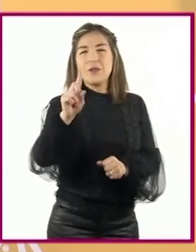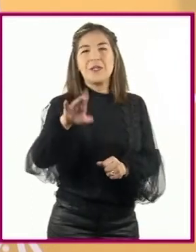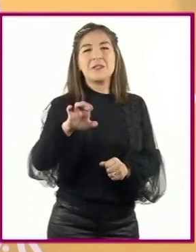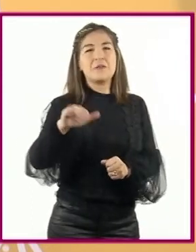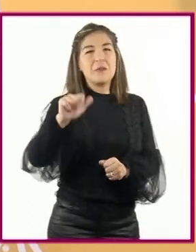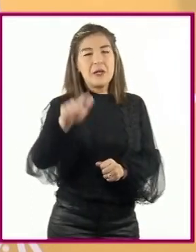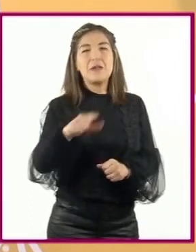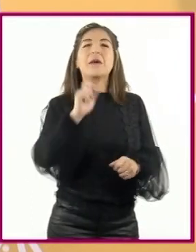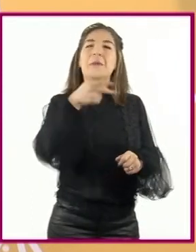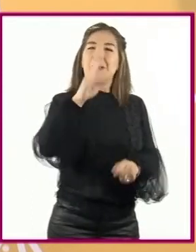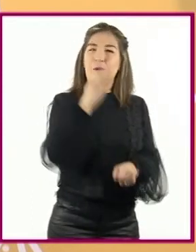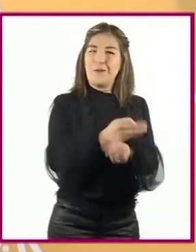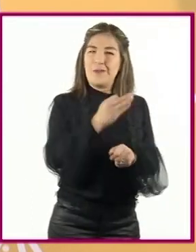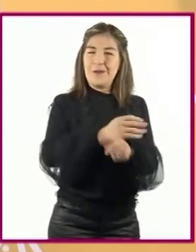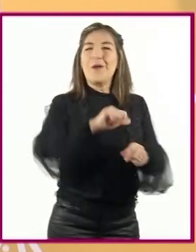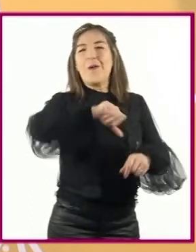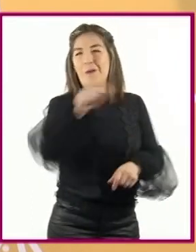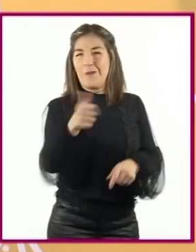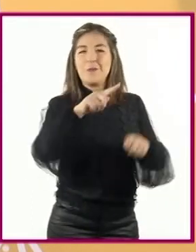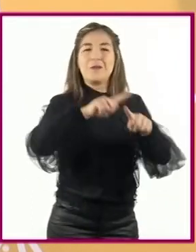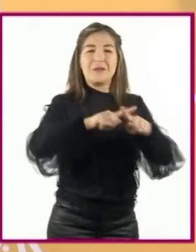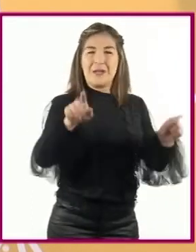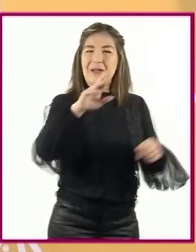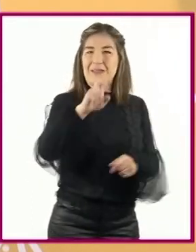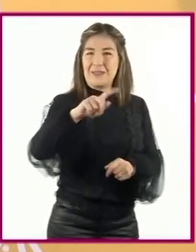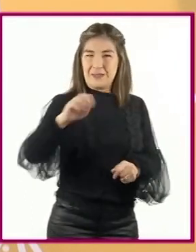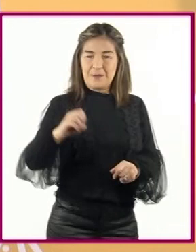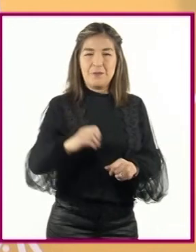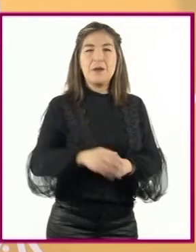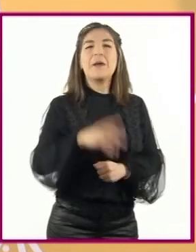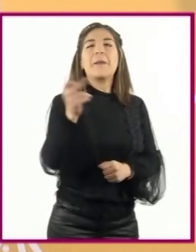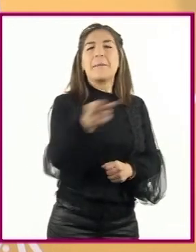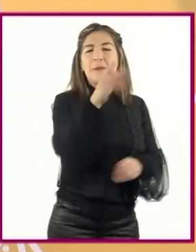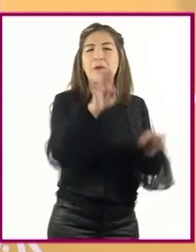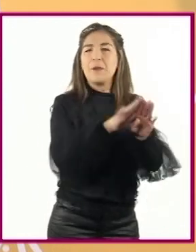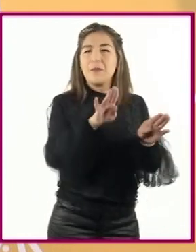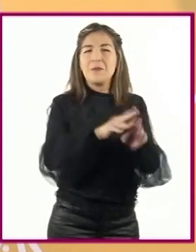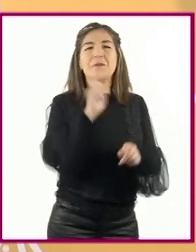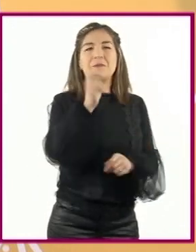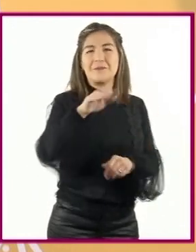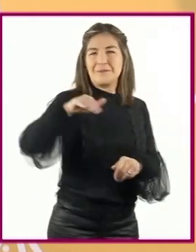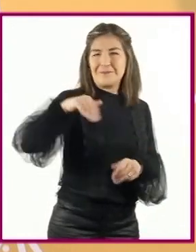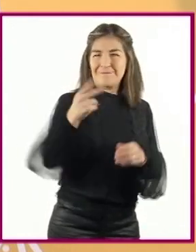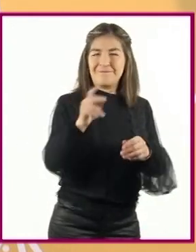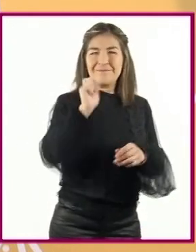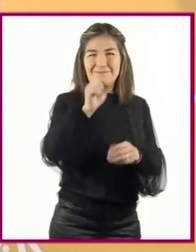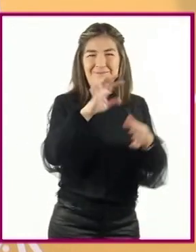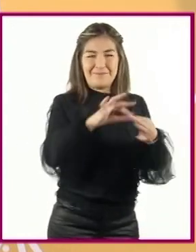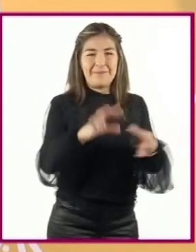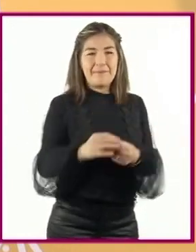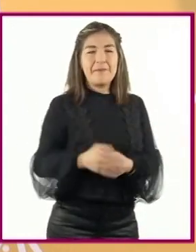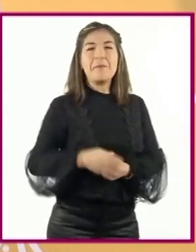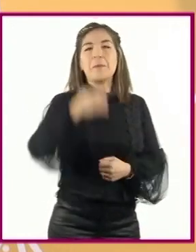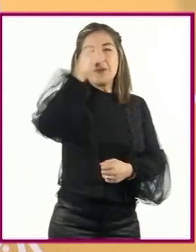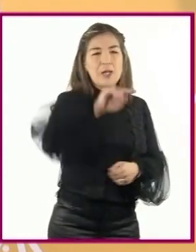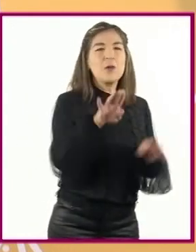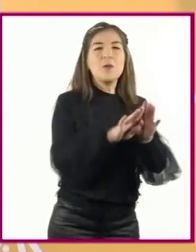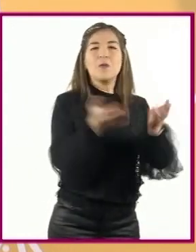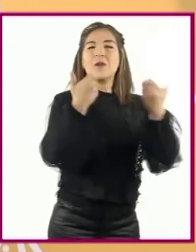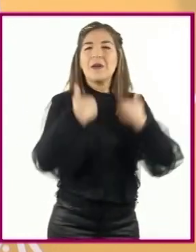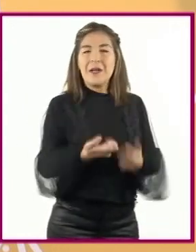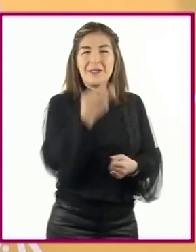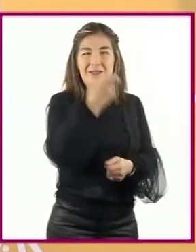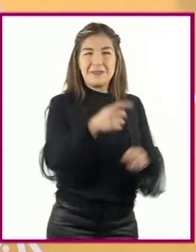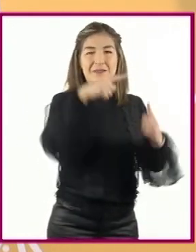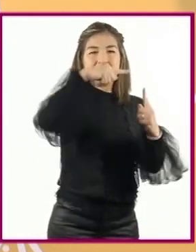un reto distinto. Para dar respuesta a la pregunta anterior, hay varios caminos que pueden ser de utilidad para dar sentido y significado